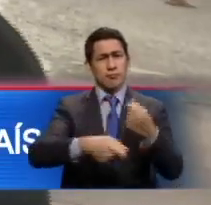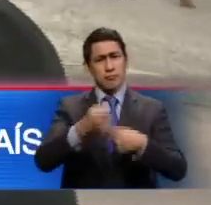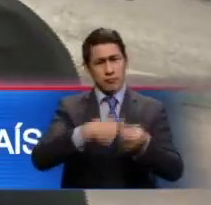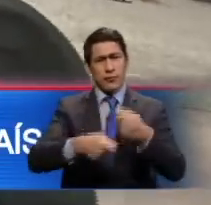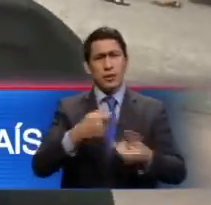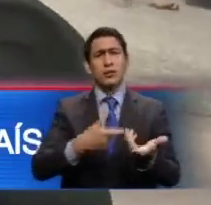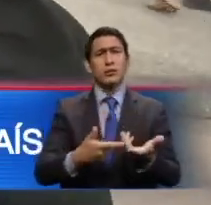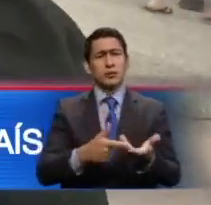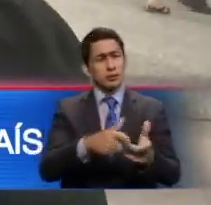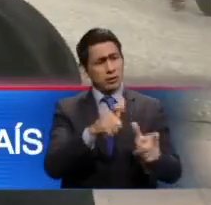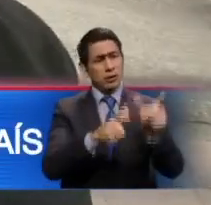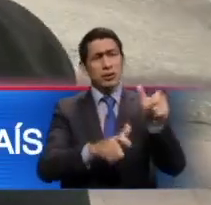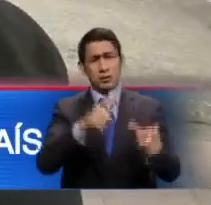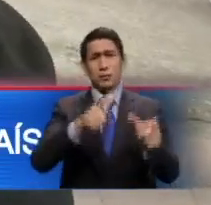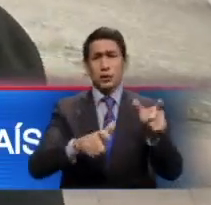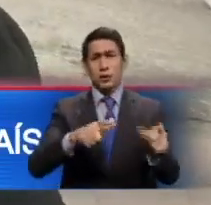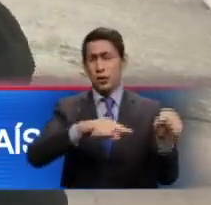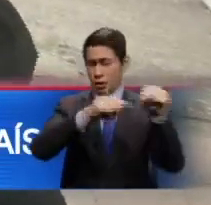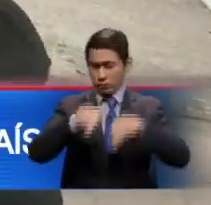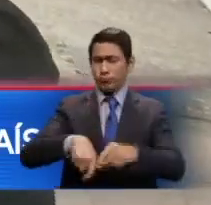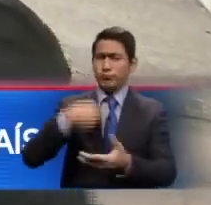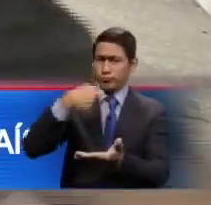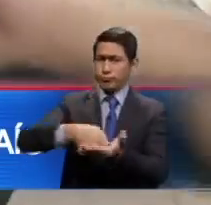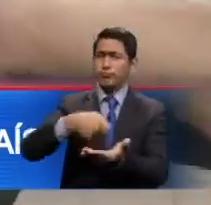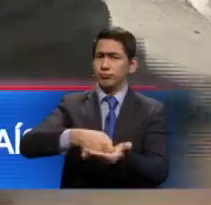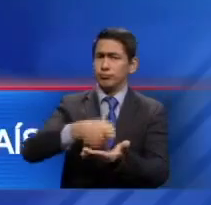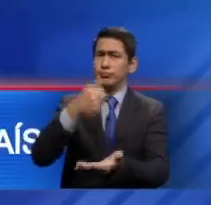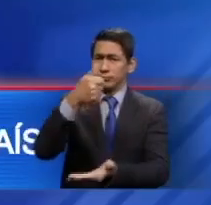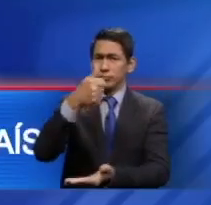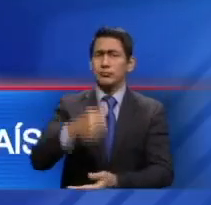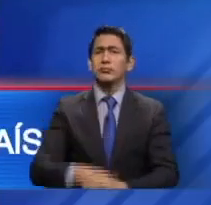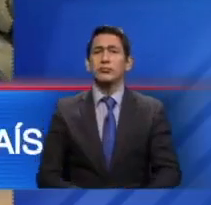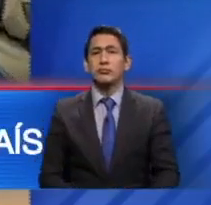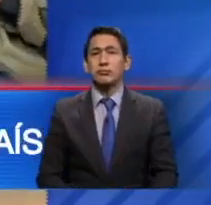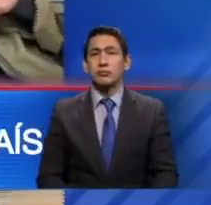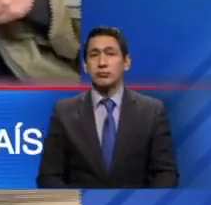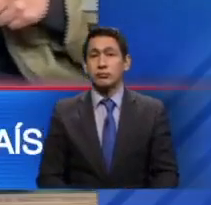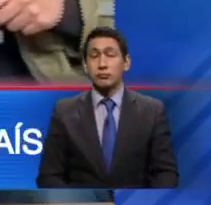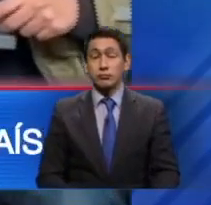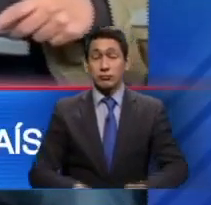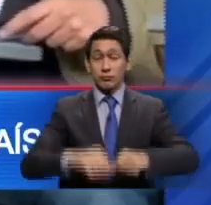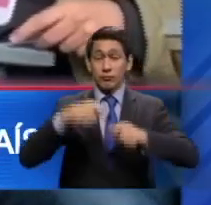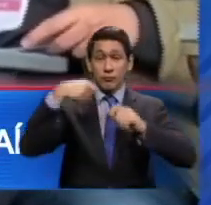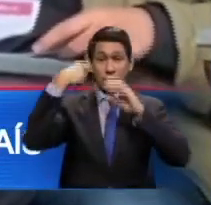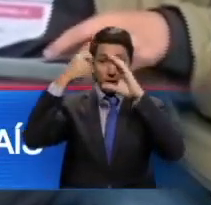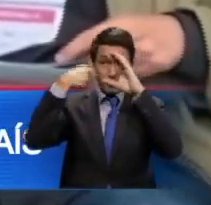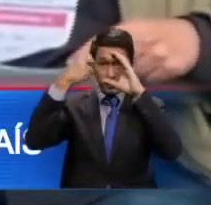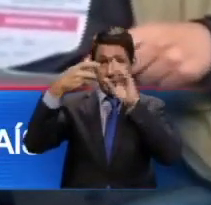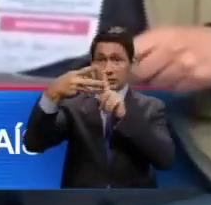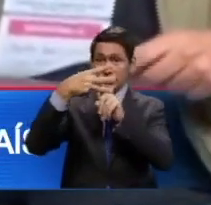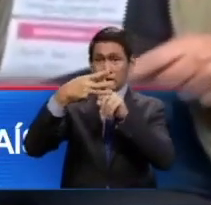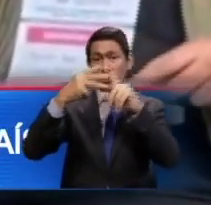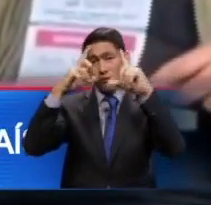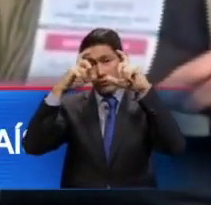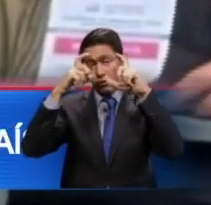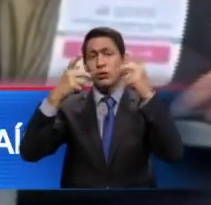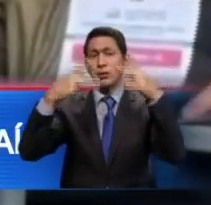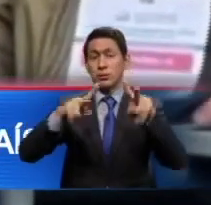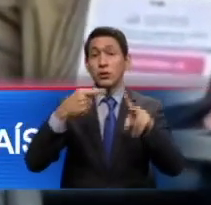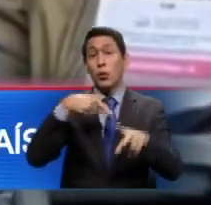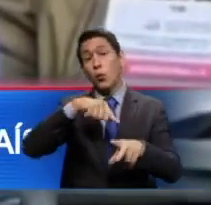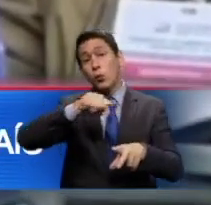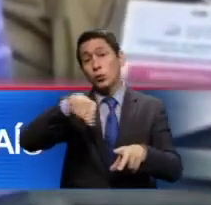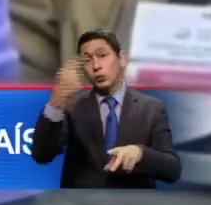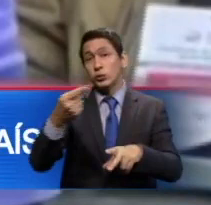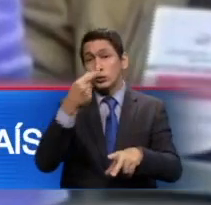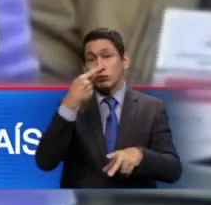han llevado 15 tómbolas. ¿Para qué? Me ha ido súper bien. A través de redes sociales también se dieron a conocer otras curiosidades,